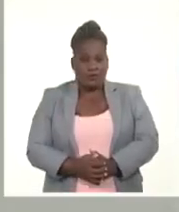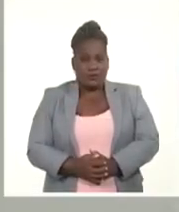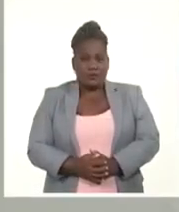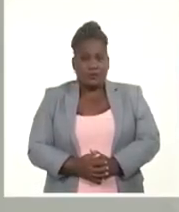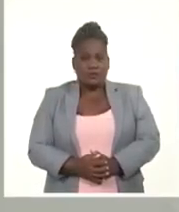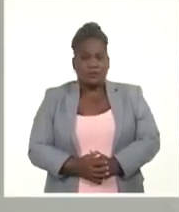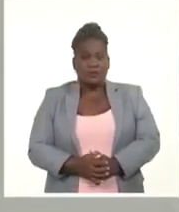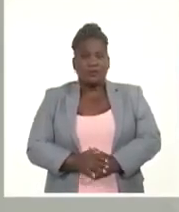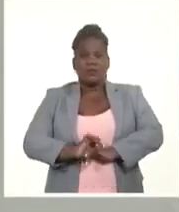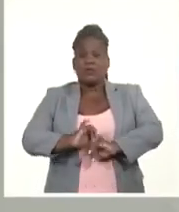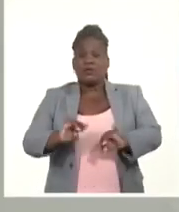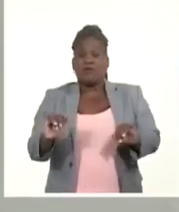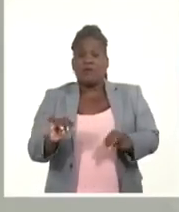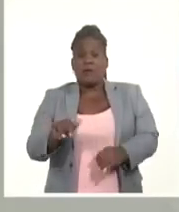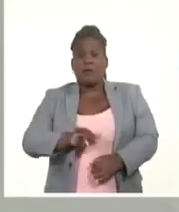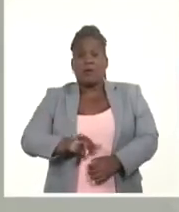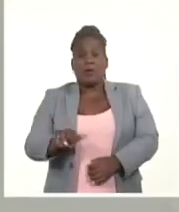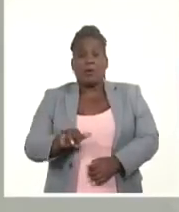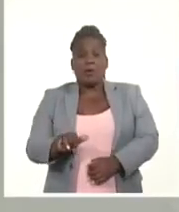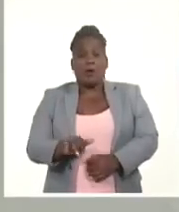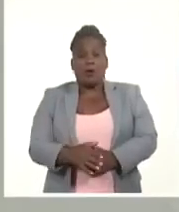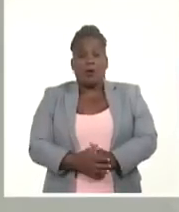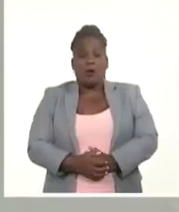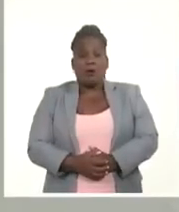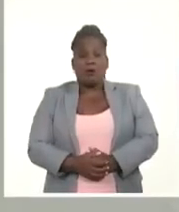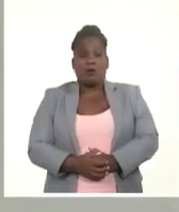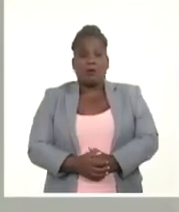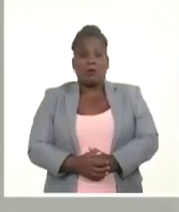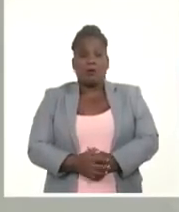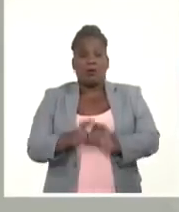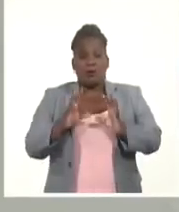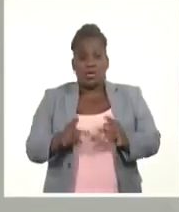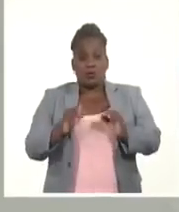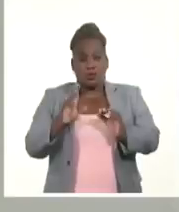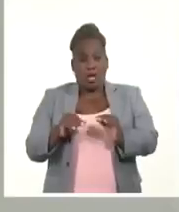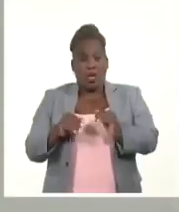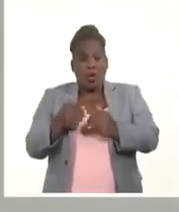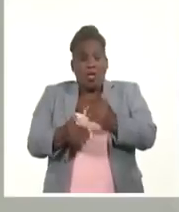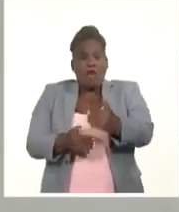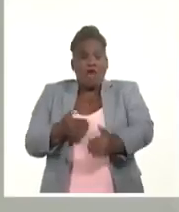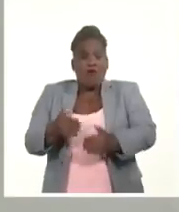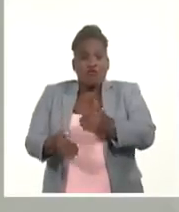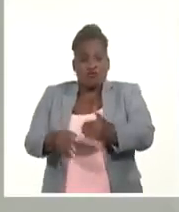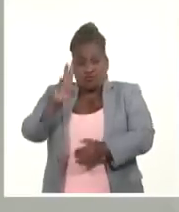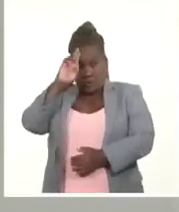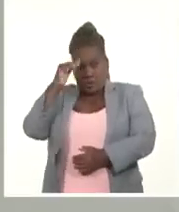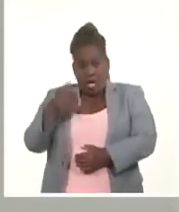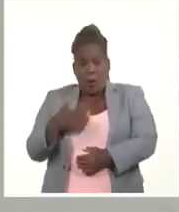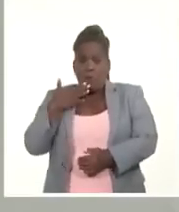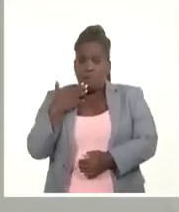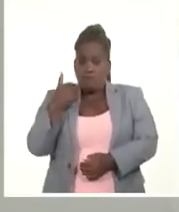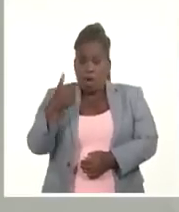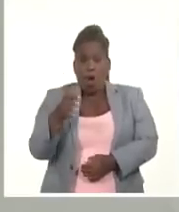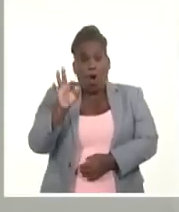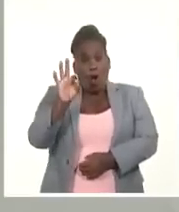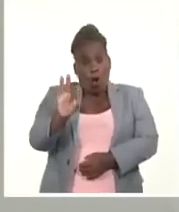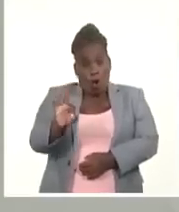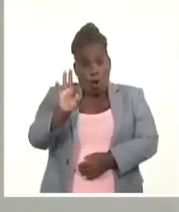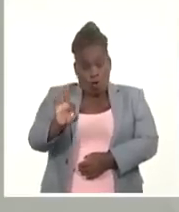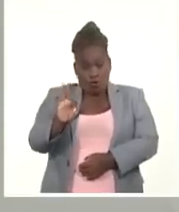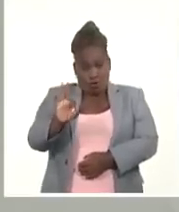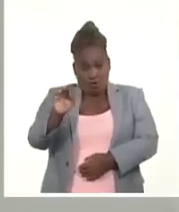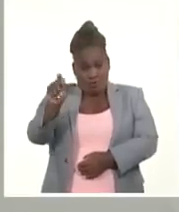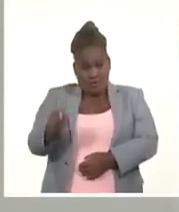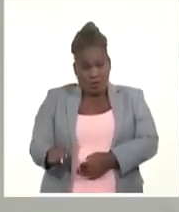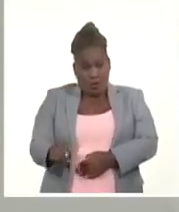informar que como resultado de la evolución favorable, 8 pacientes ya están de